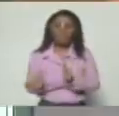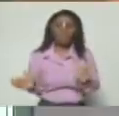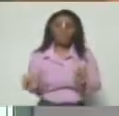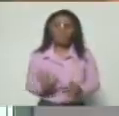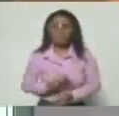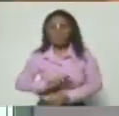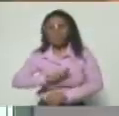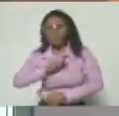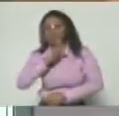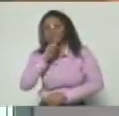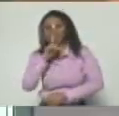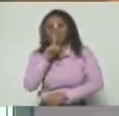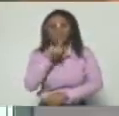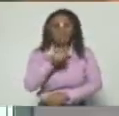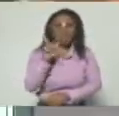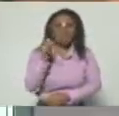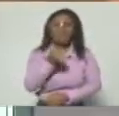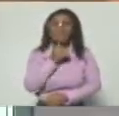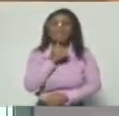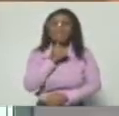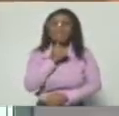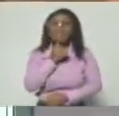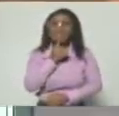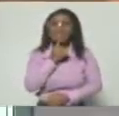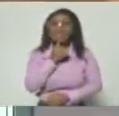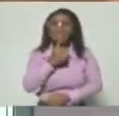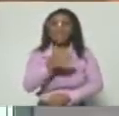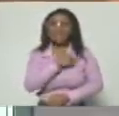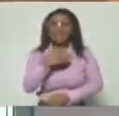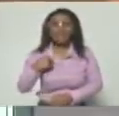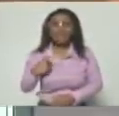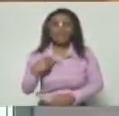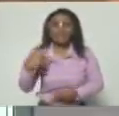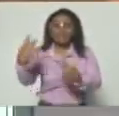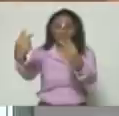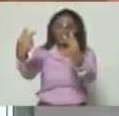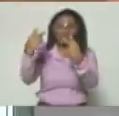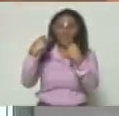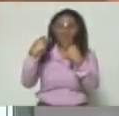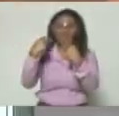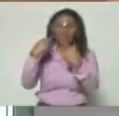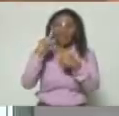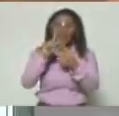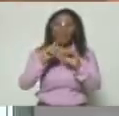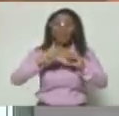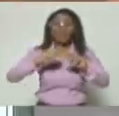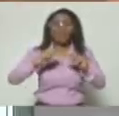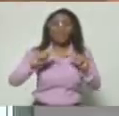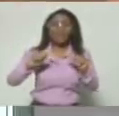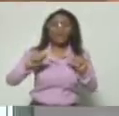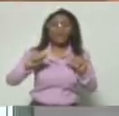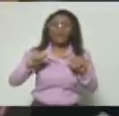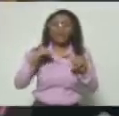perversa de quienes quieren vernos en un continente